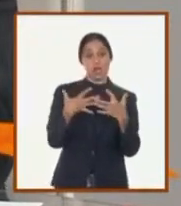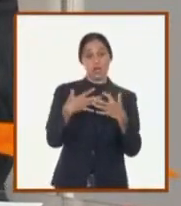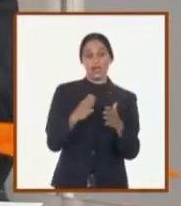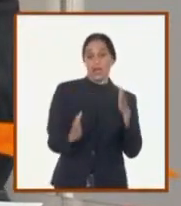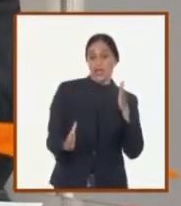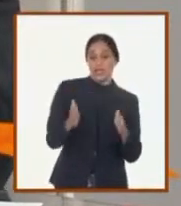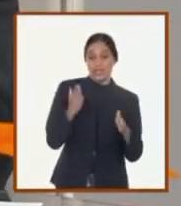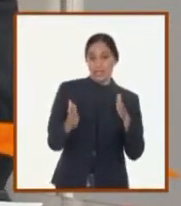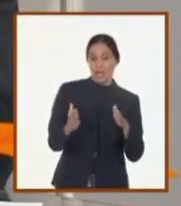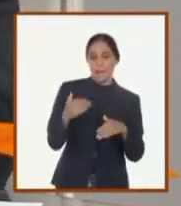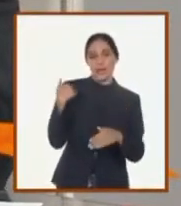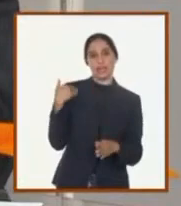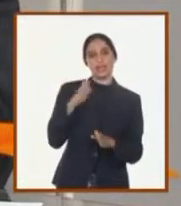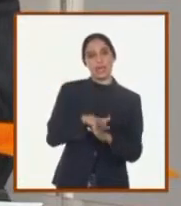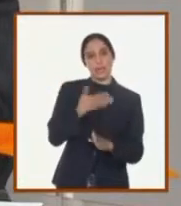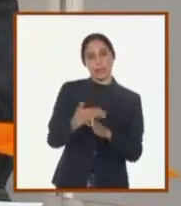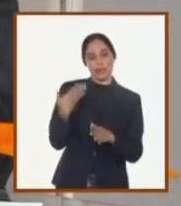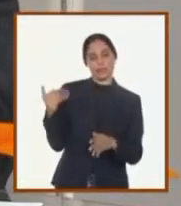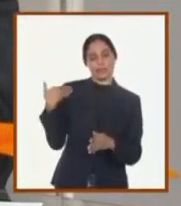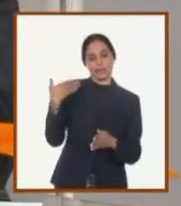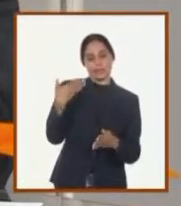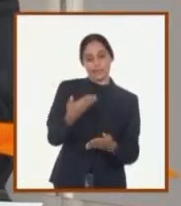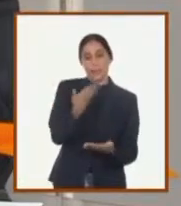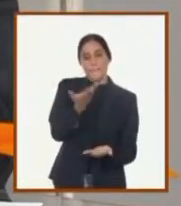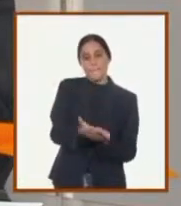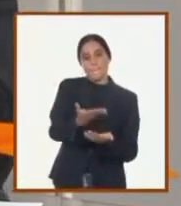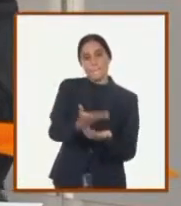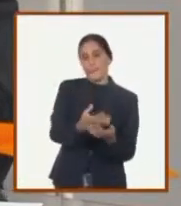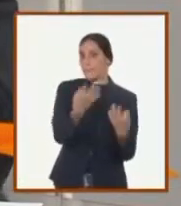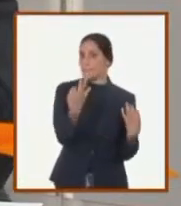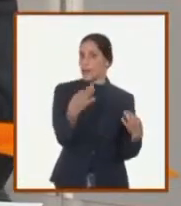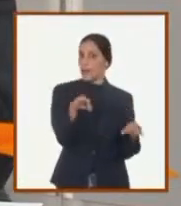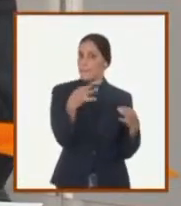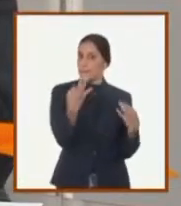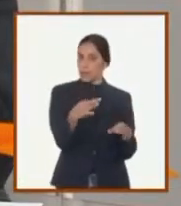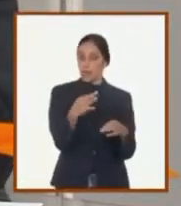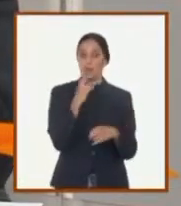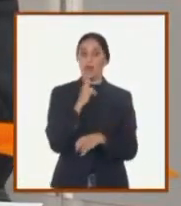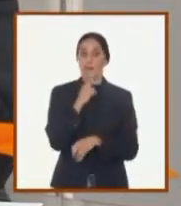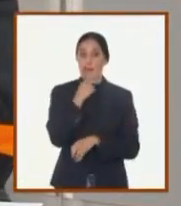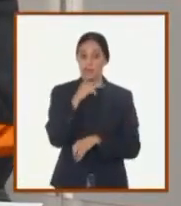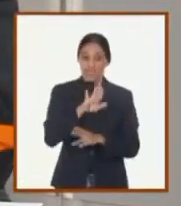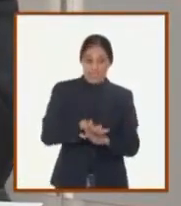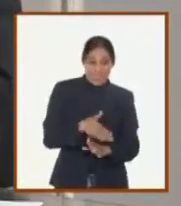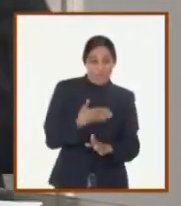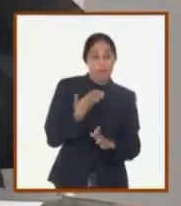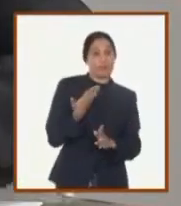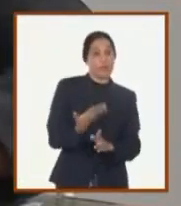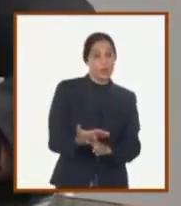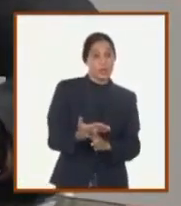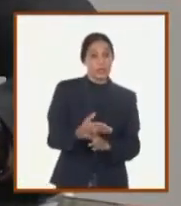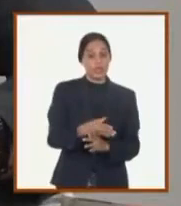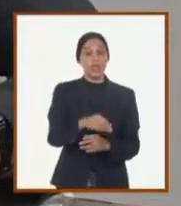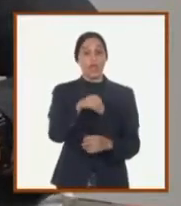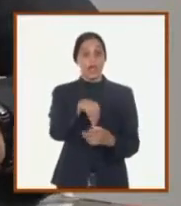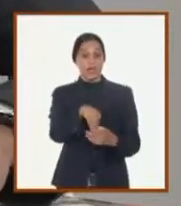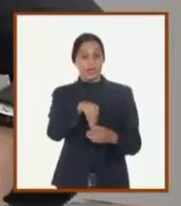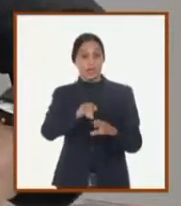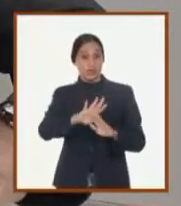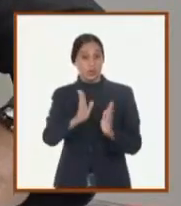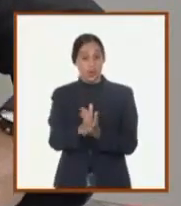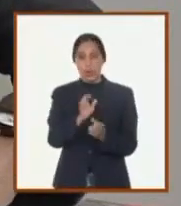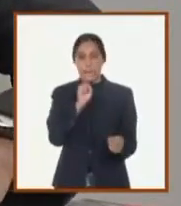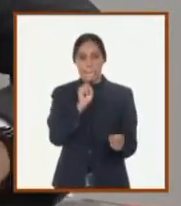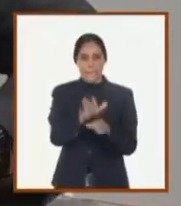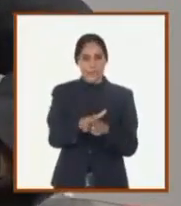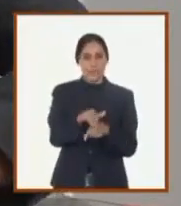en que llegan a la oficina los documentos de Martí se crea el fondo ya se había comenzado en